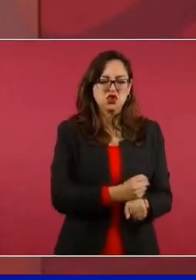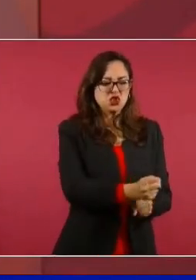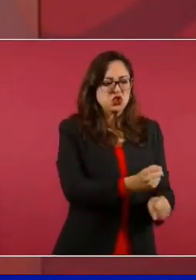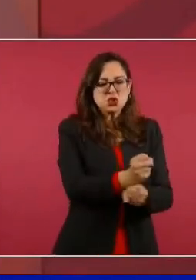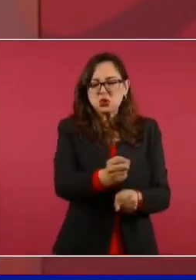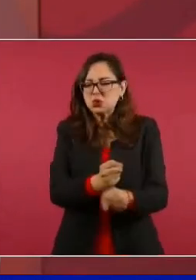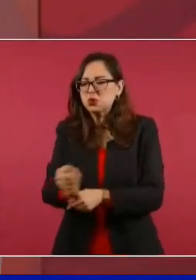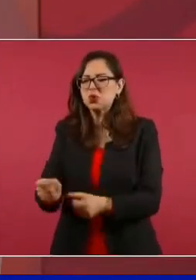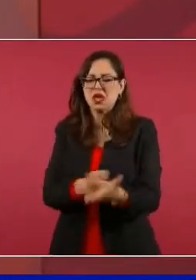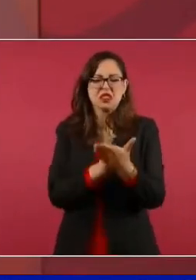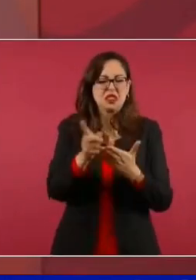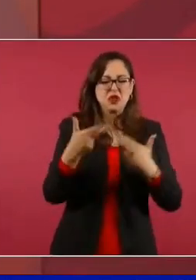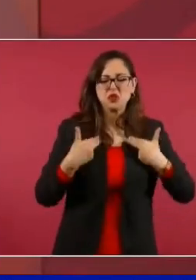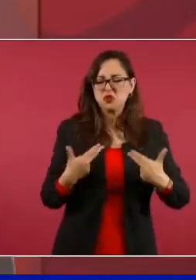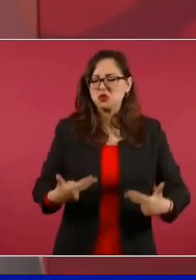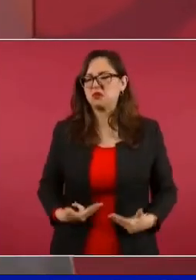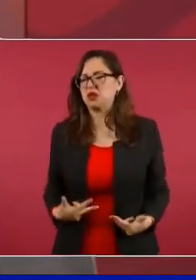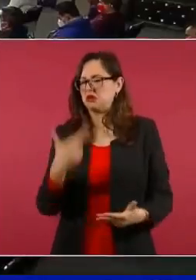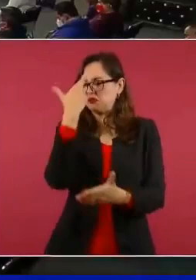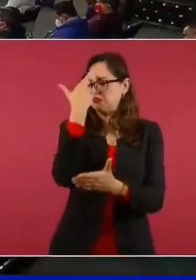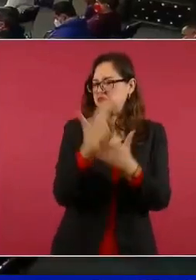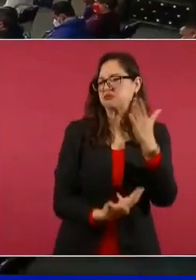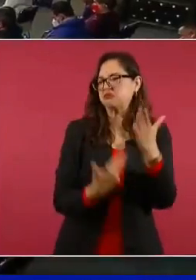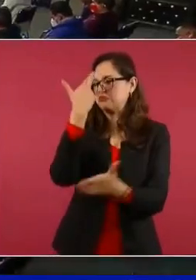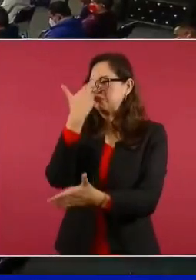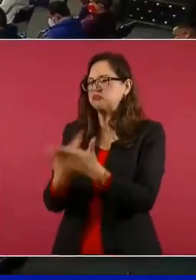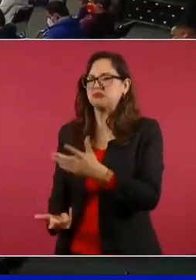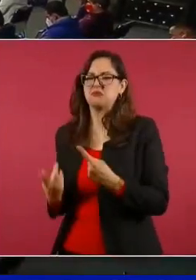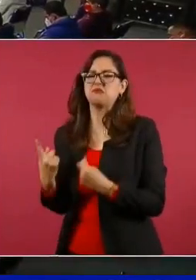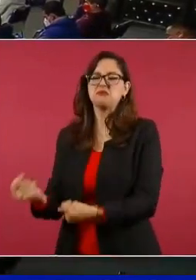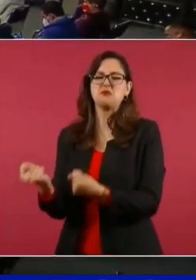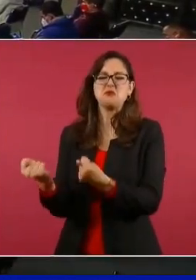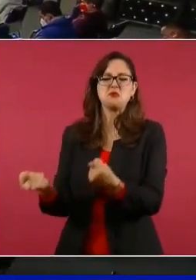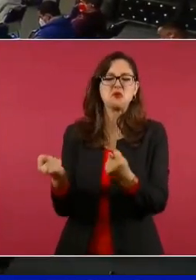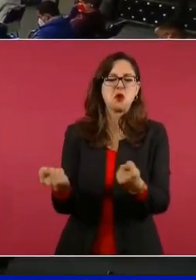violando derechos humanos, pero al mismo tiempo creando